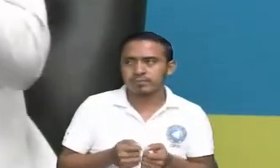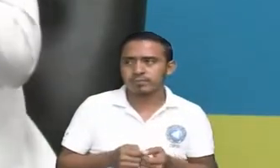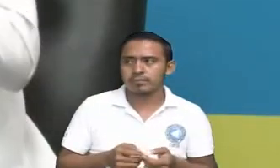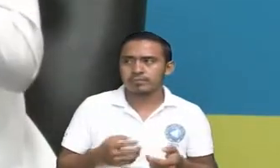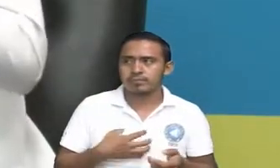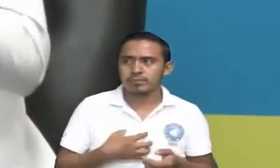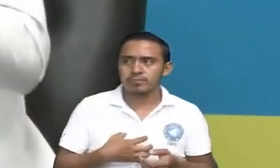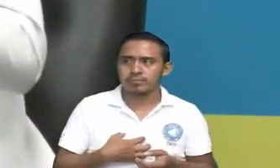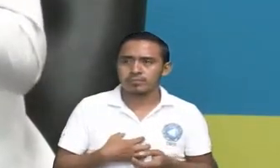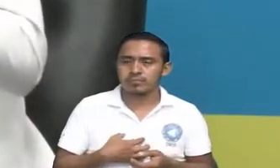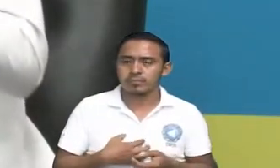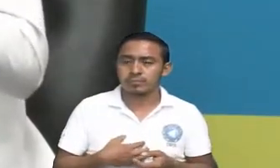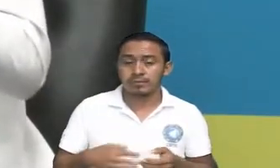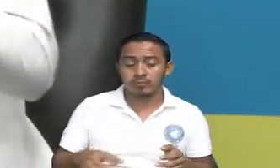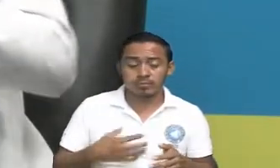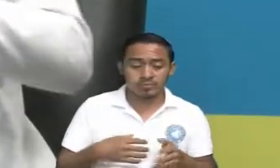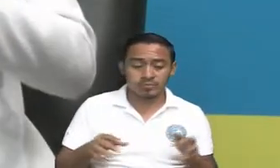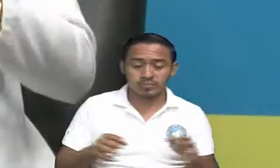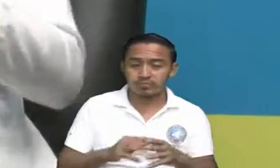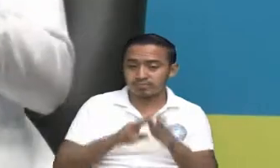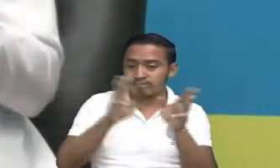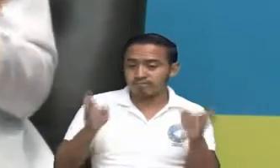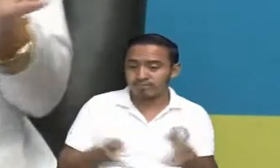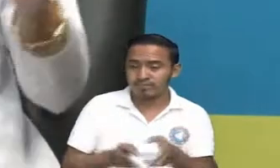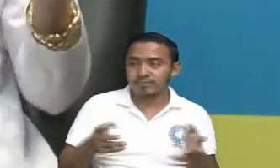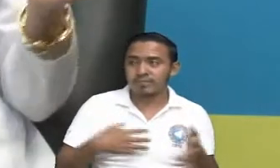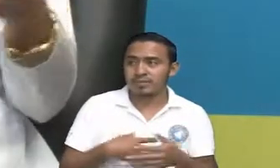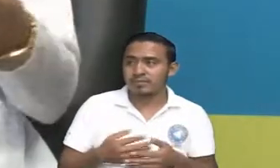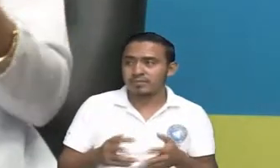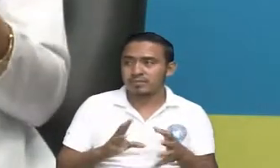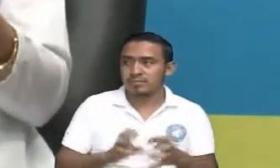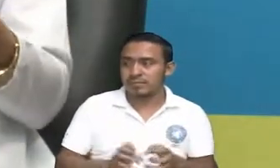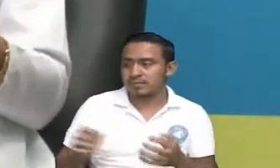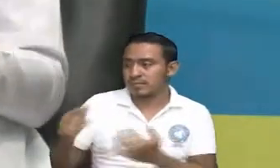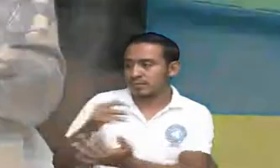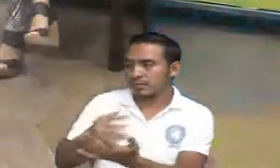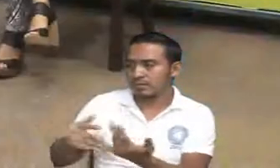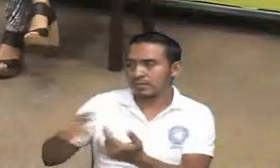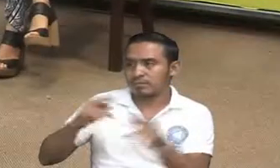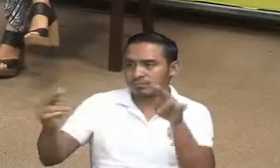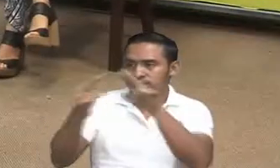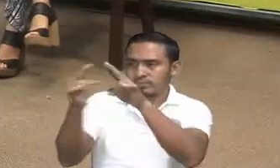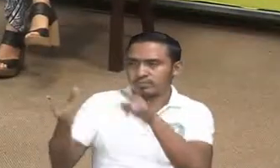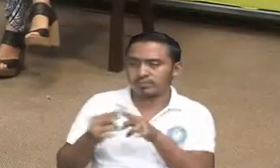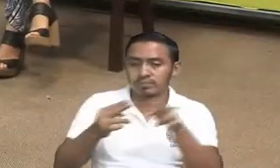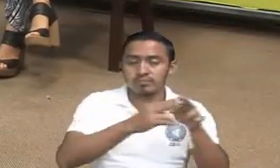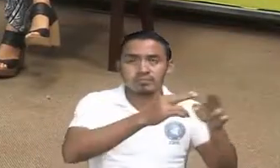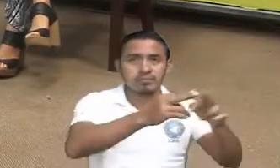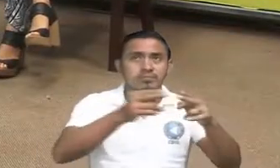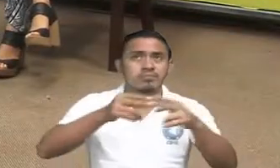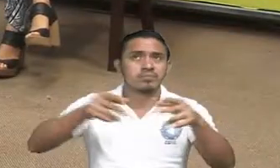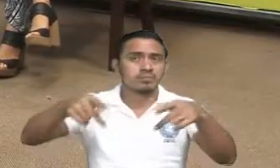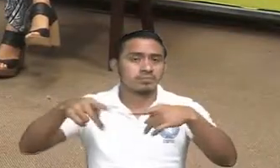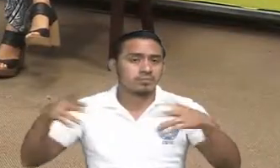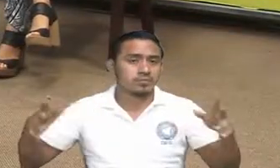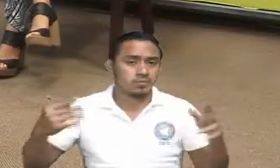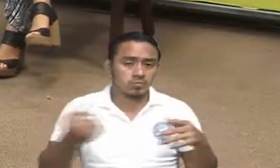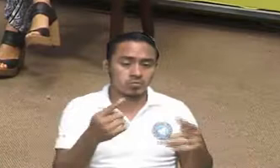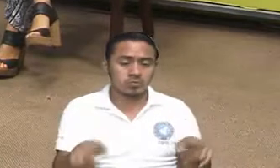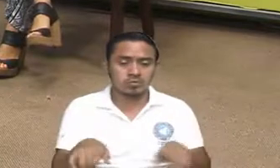saca de tu mundo real y de repente ya no querés ni relacionarte frente a frente. Eso es un problema que no solamente a